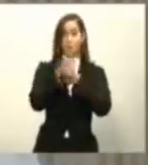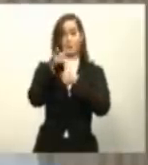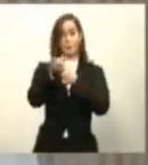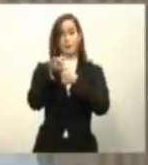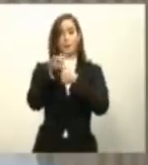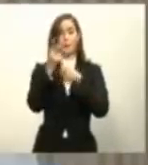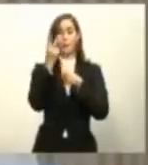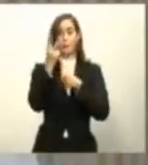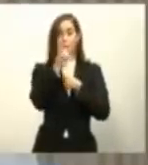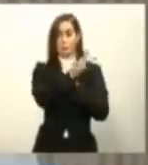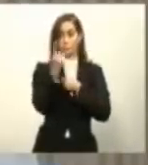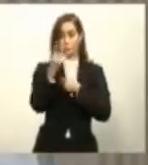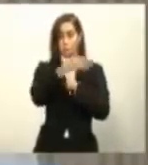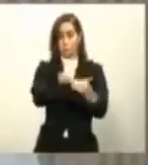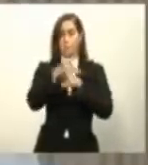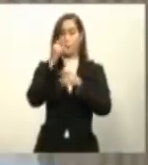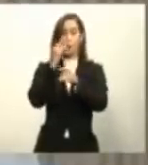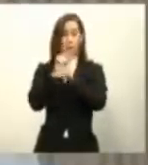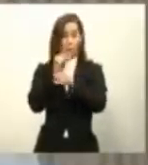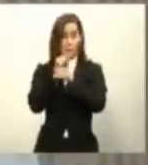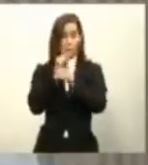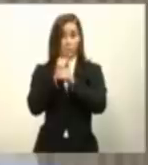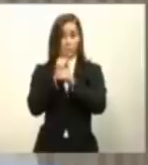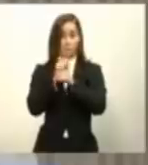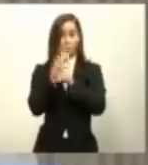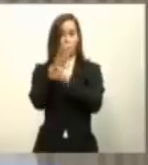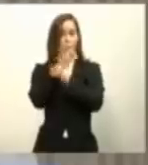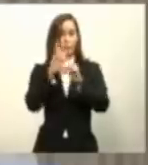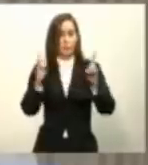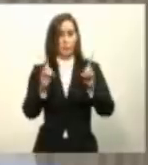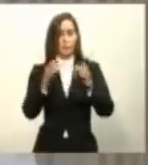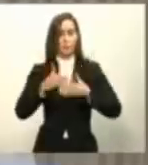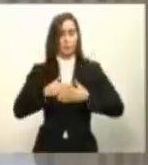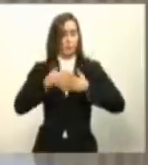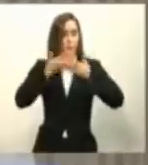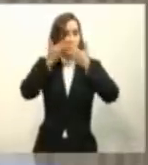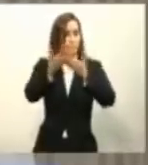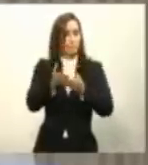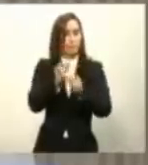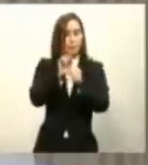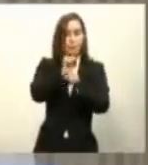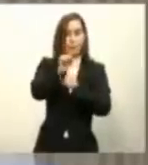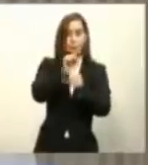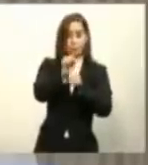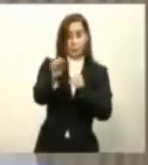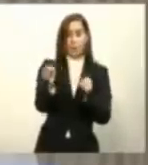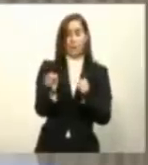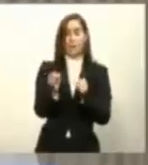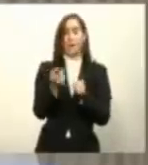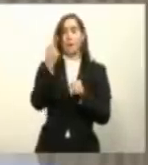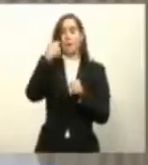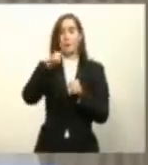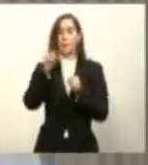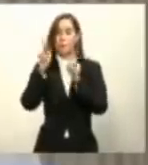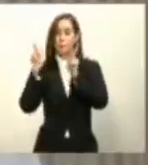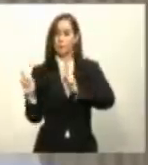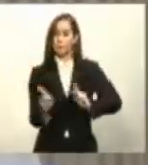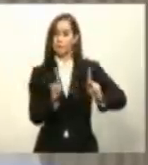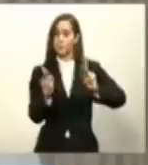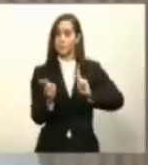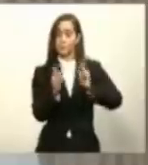instituciones democráticas, están dispuestas a trabajar en el proceso de identificación y